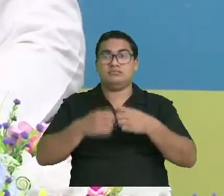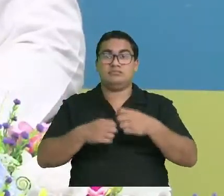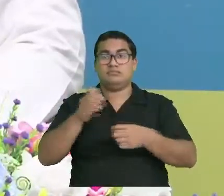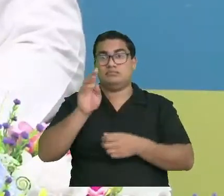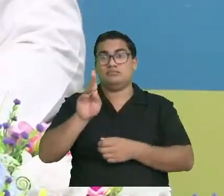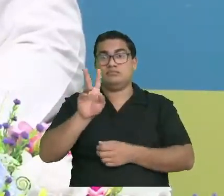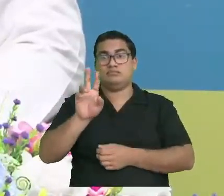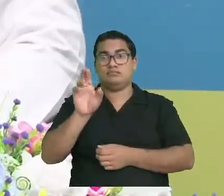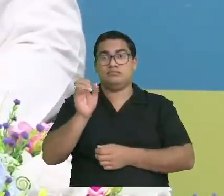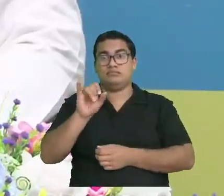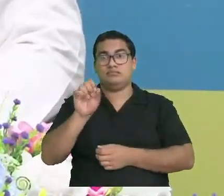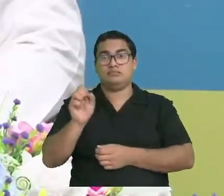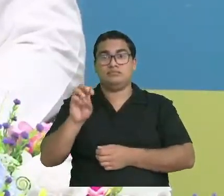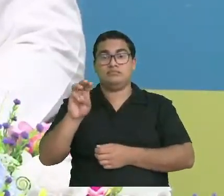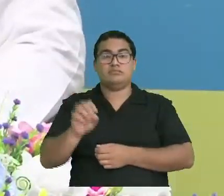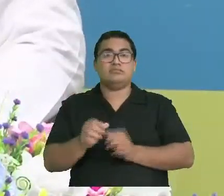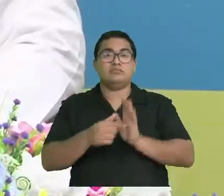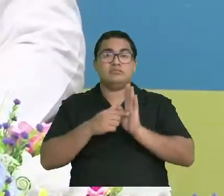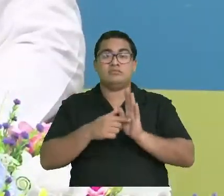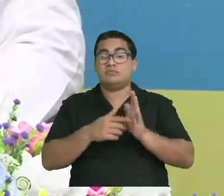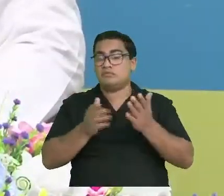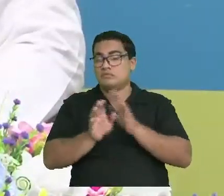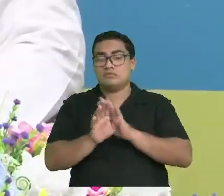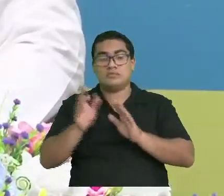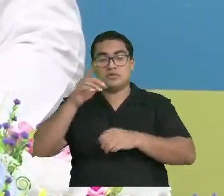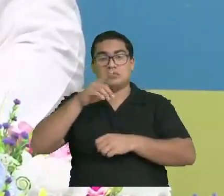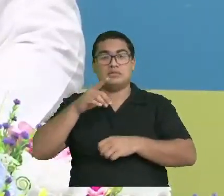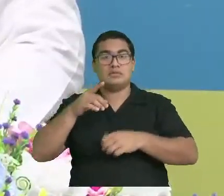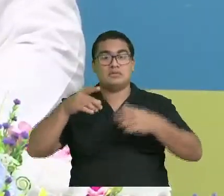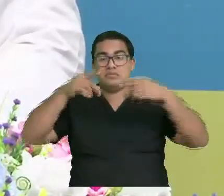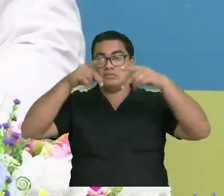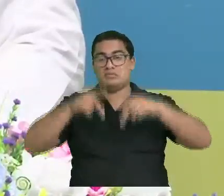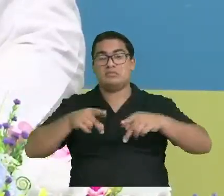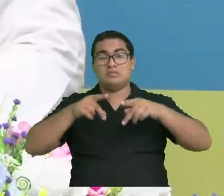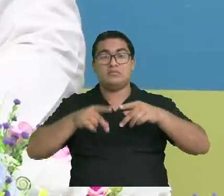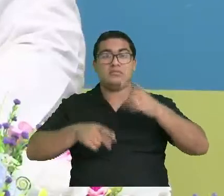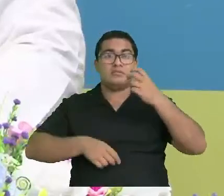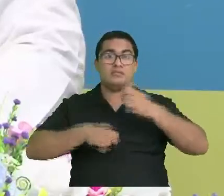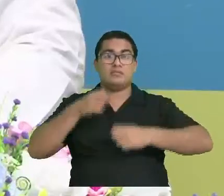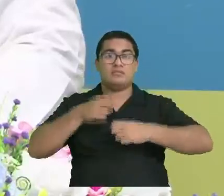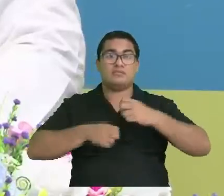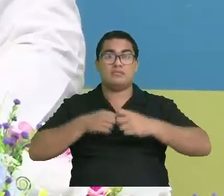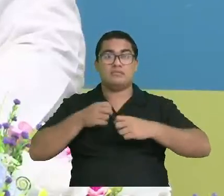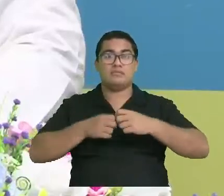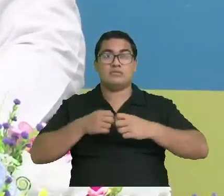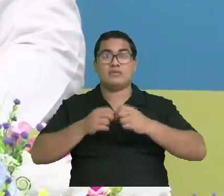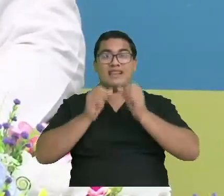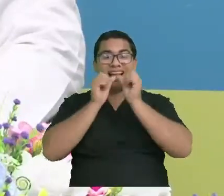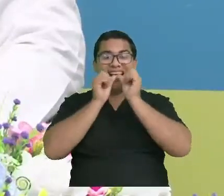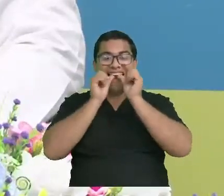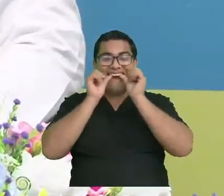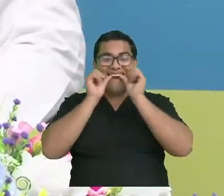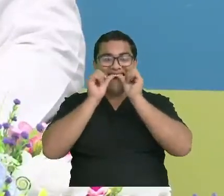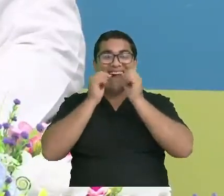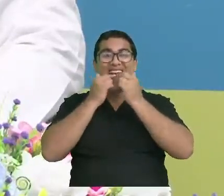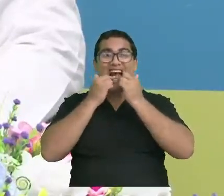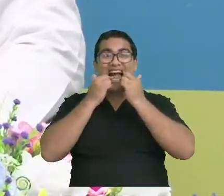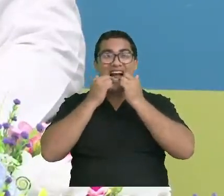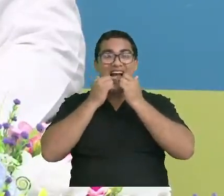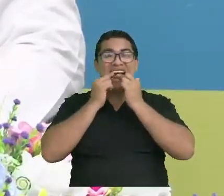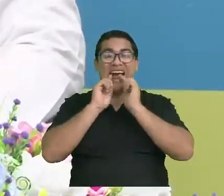el bruxismo. Una vez que el paciente tenga dañado, doctor, todos sus dientes a causa del